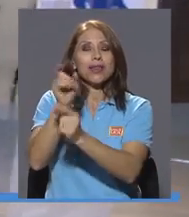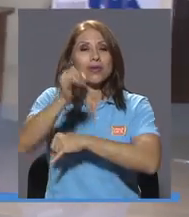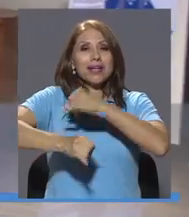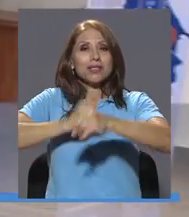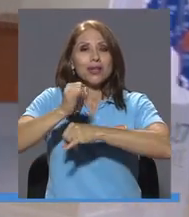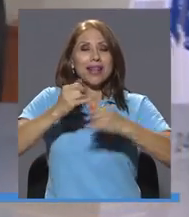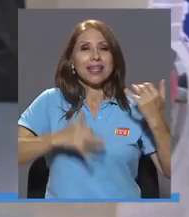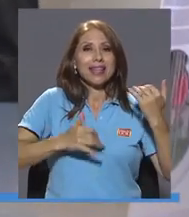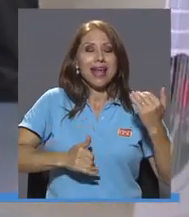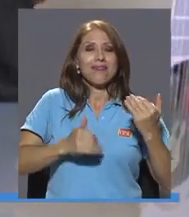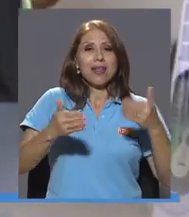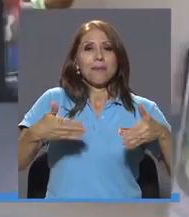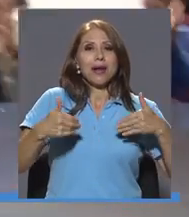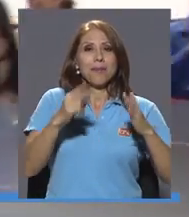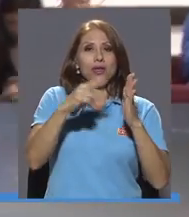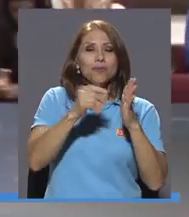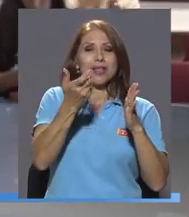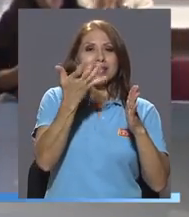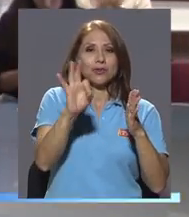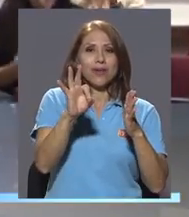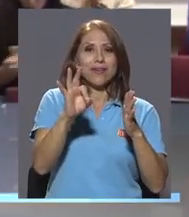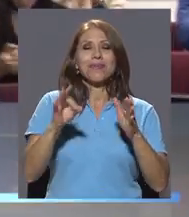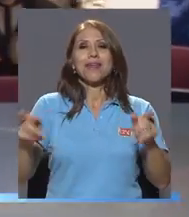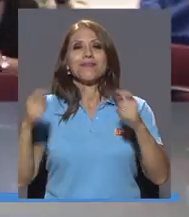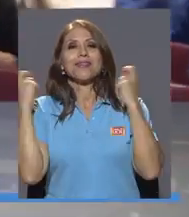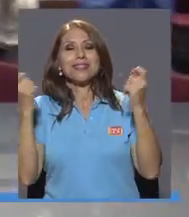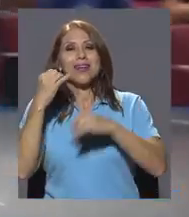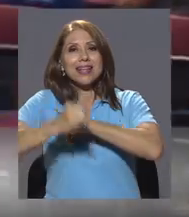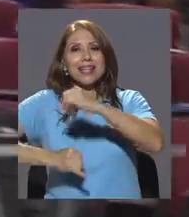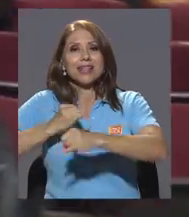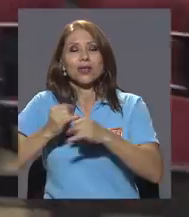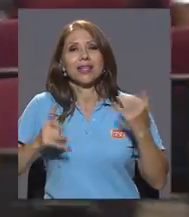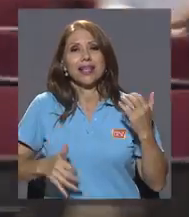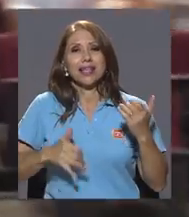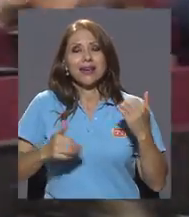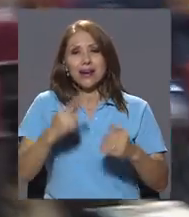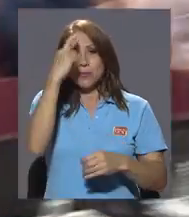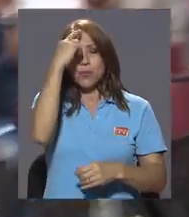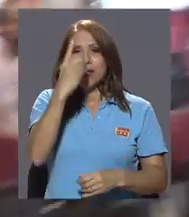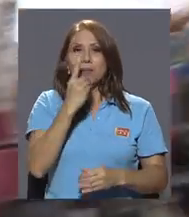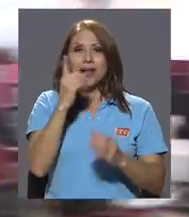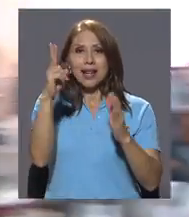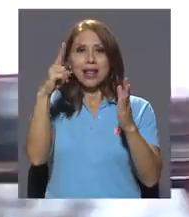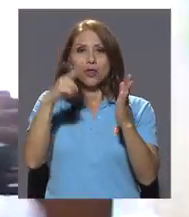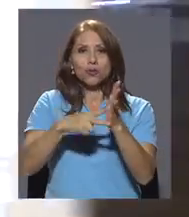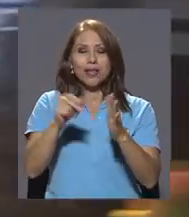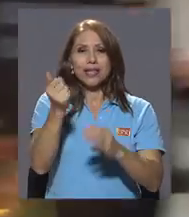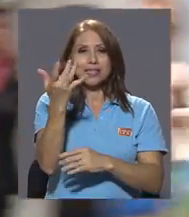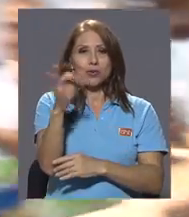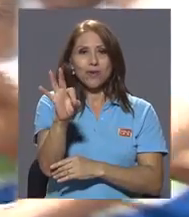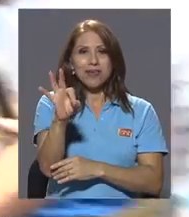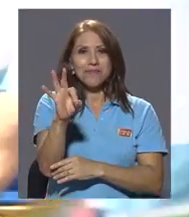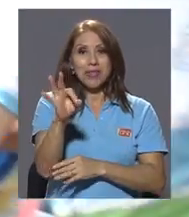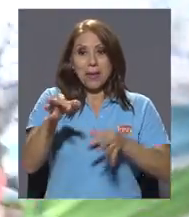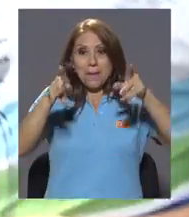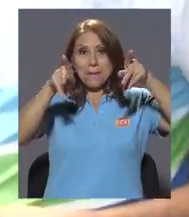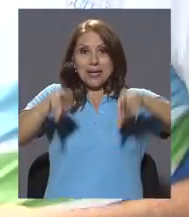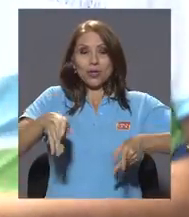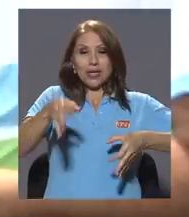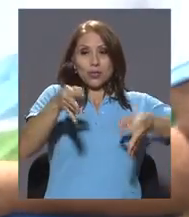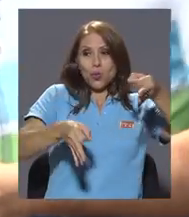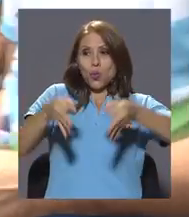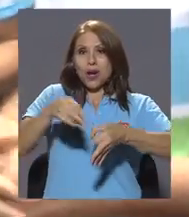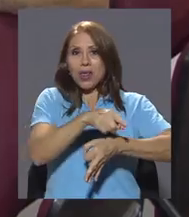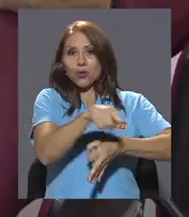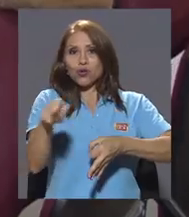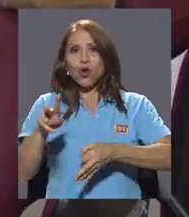2019 y el Festival Internacional de Guitarra de República Dominicana 2019. El jurado de esta edición estuvo compuesto por